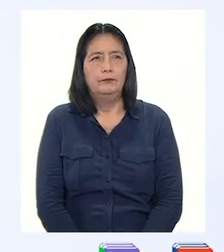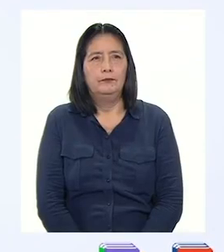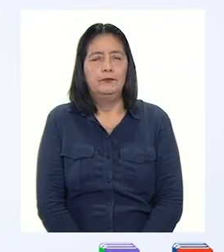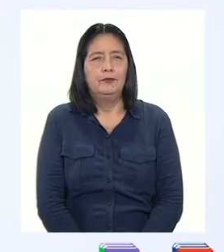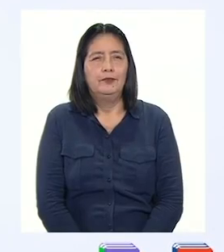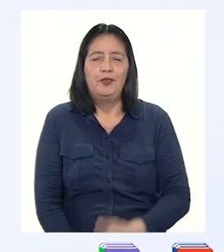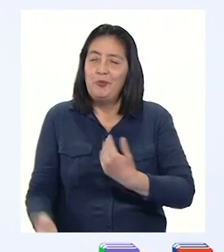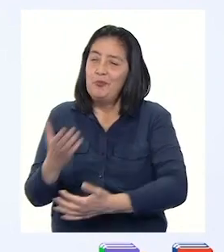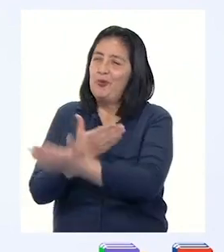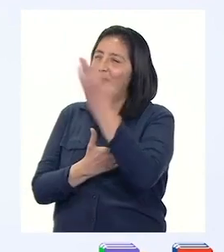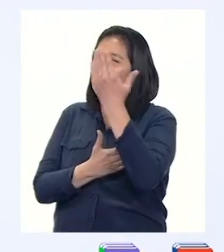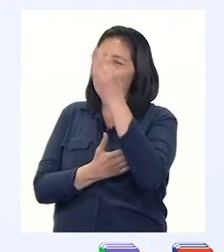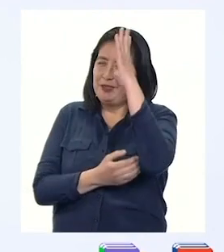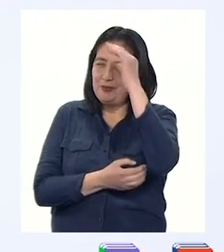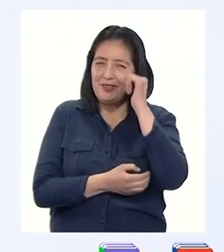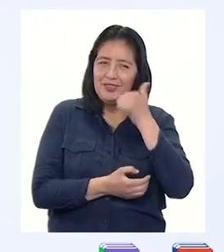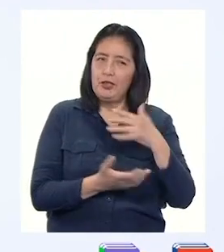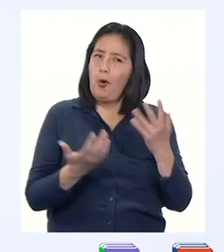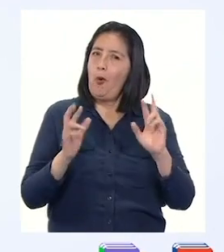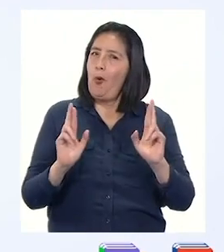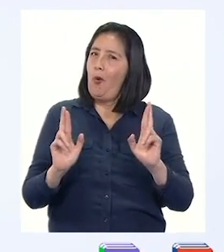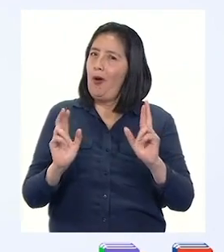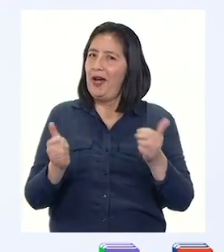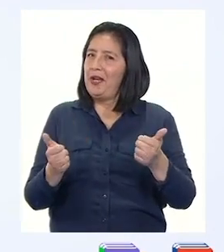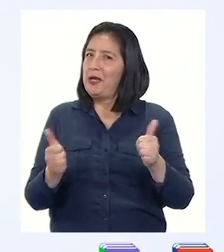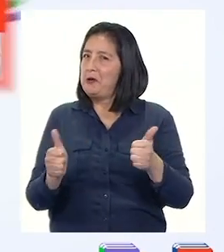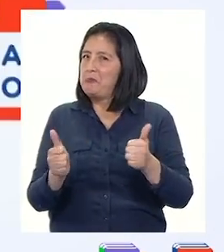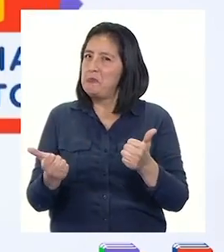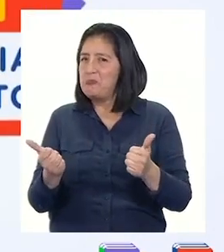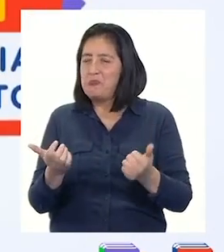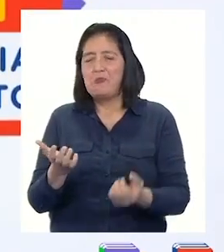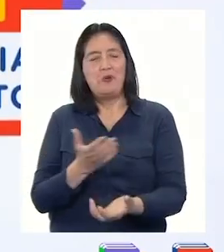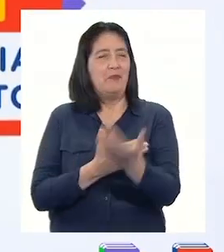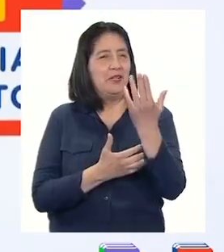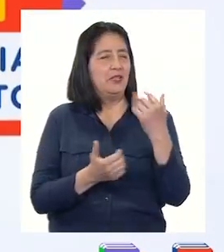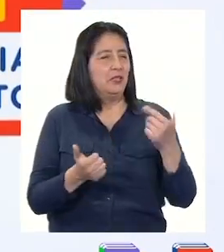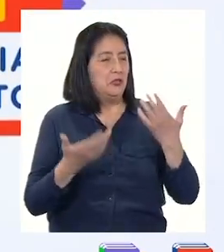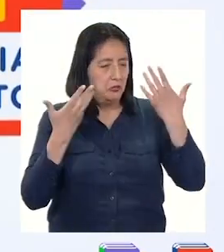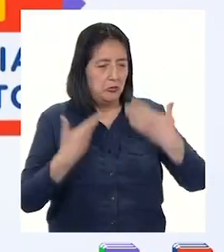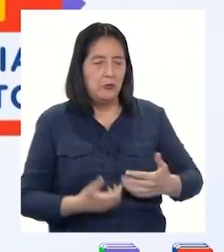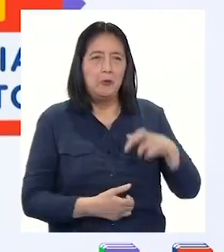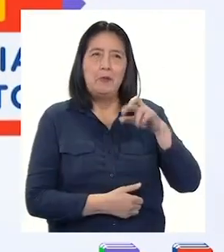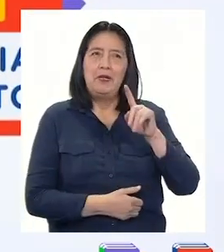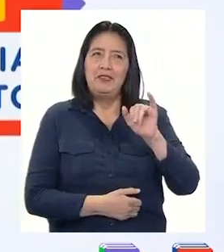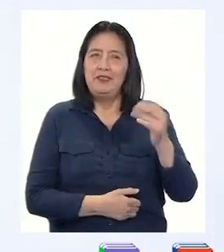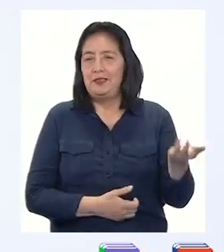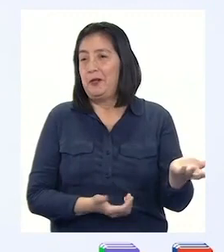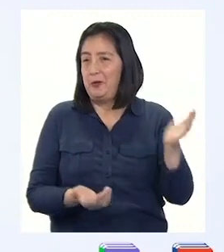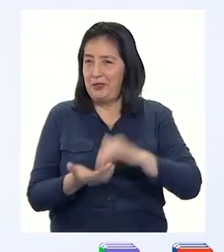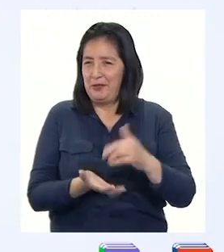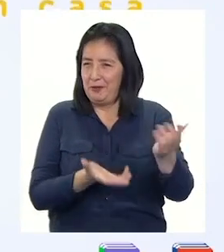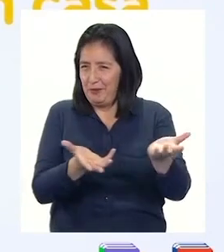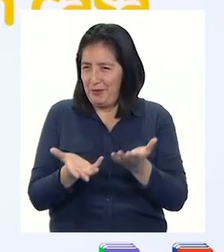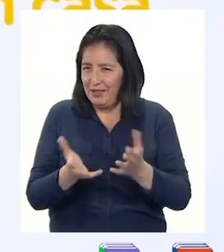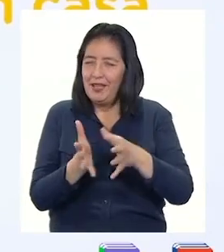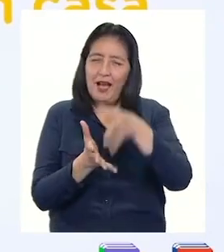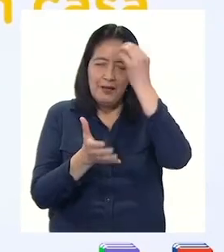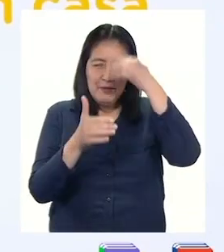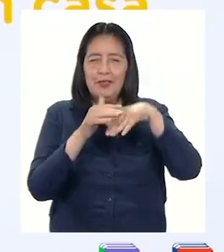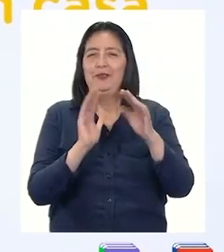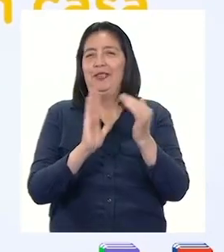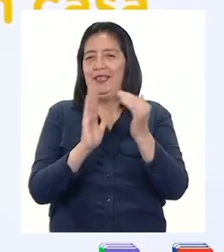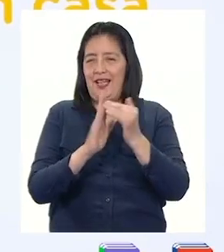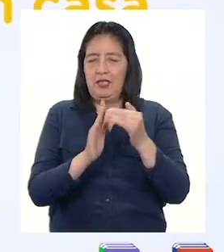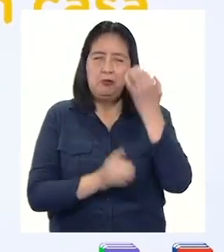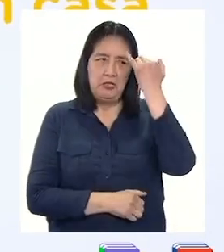Muy buenos días, chicas y chicos. Espero que estén teniendo una muy bonita mañana. Yo soy Patricia Barreto y les doy la bienvenida una vez más a Aprendo en Casa, una